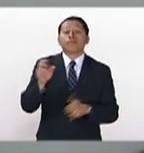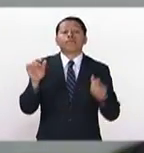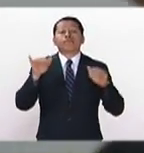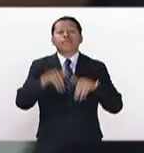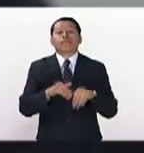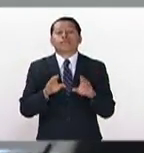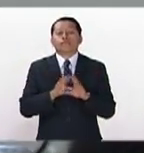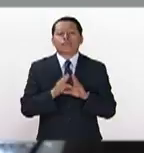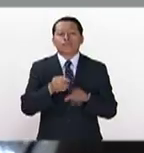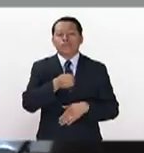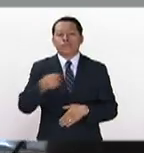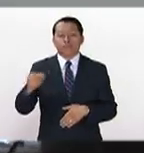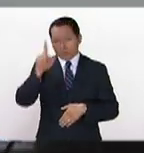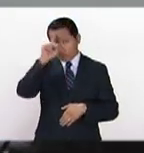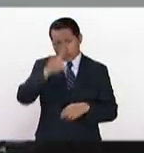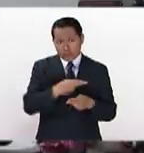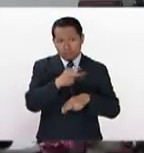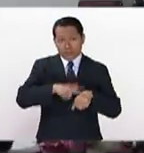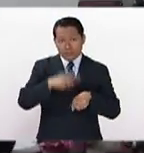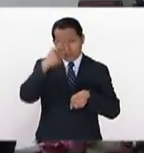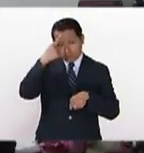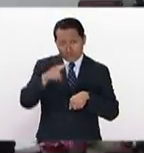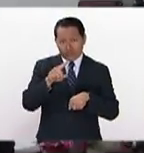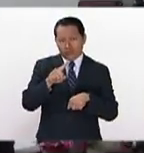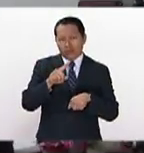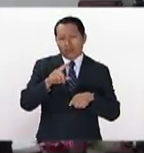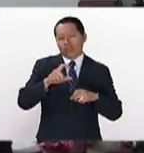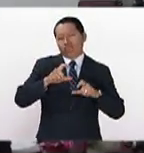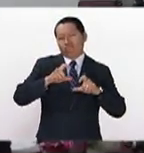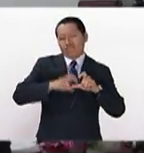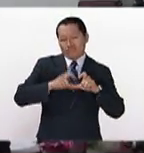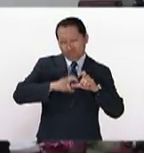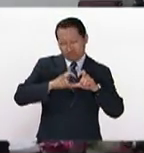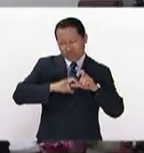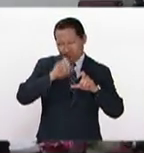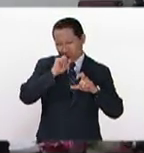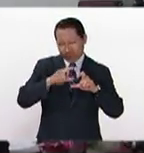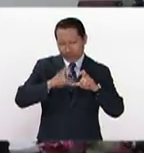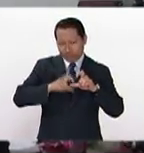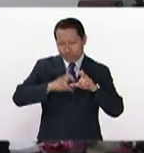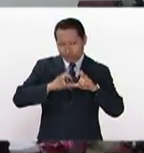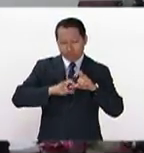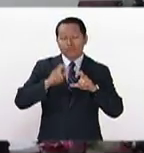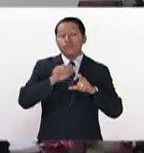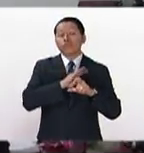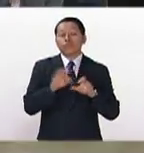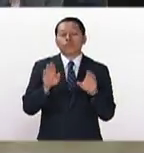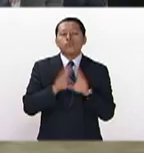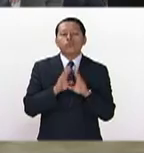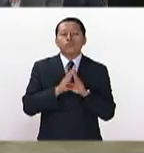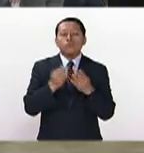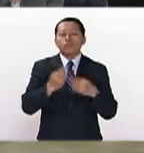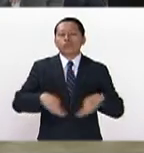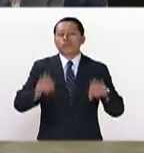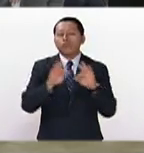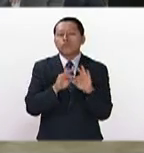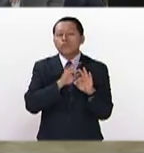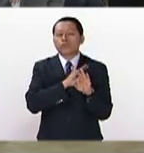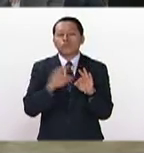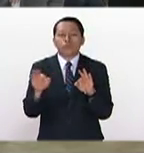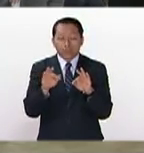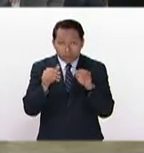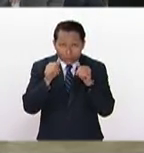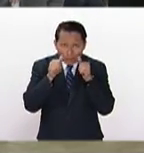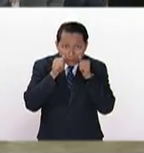evento, organizado por el Consejo Nacional para Prevenir la Discriminación, el CONAPRED, se destacó la importancia de la atención a